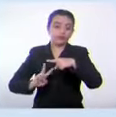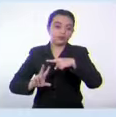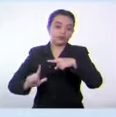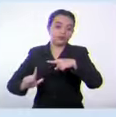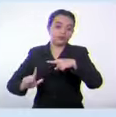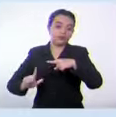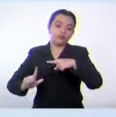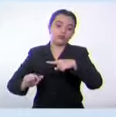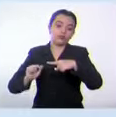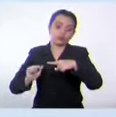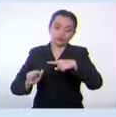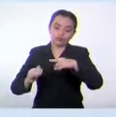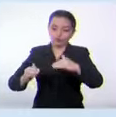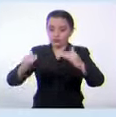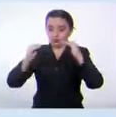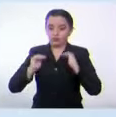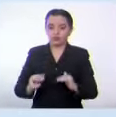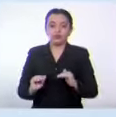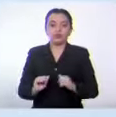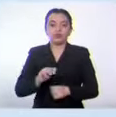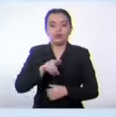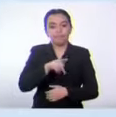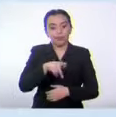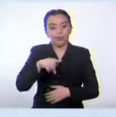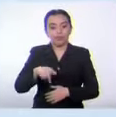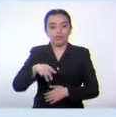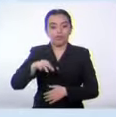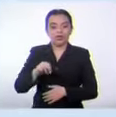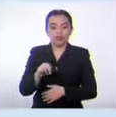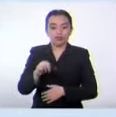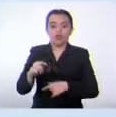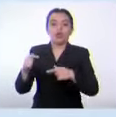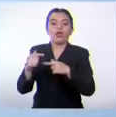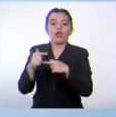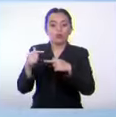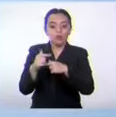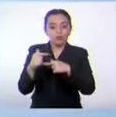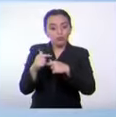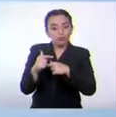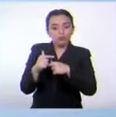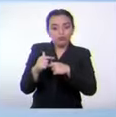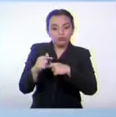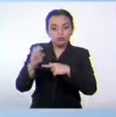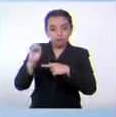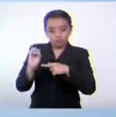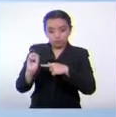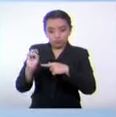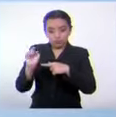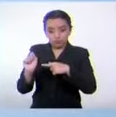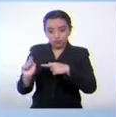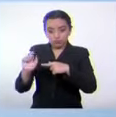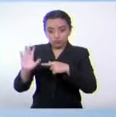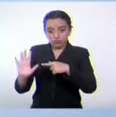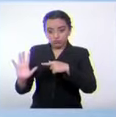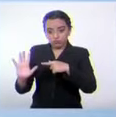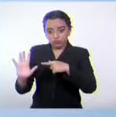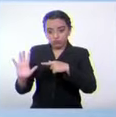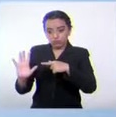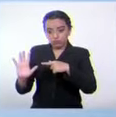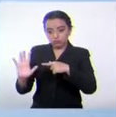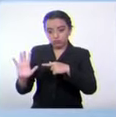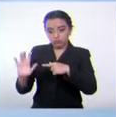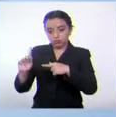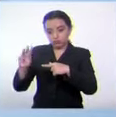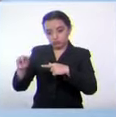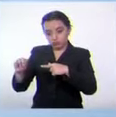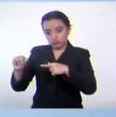Entonces, los ppm son igual a 1.5